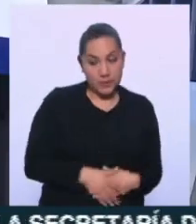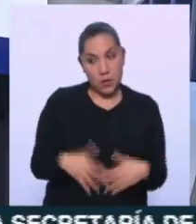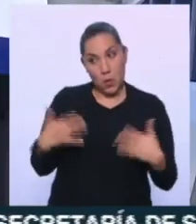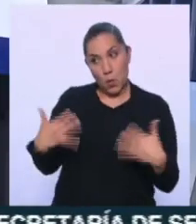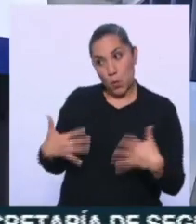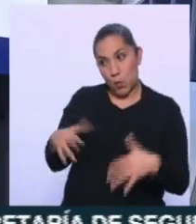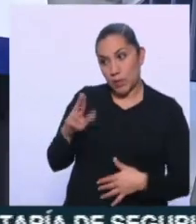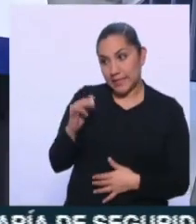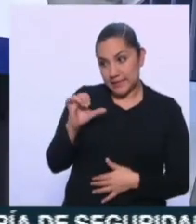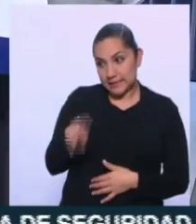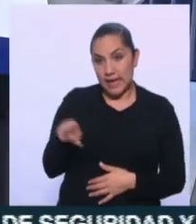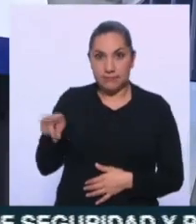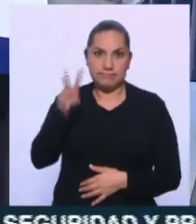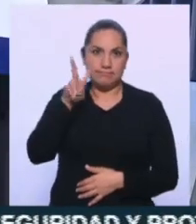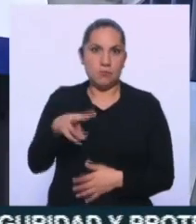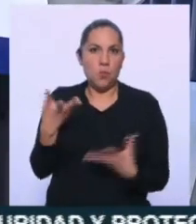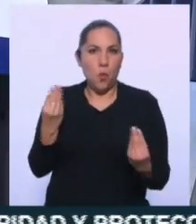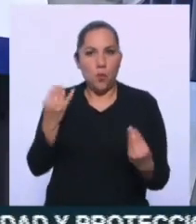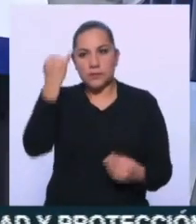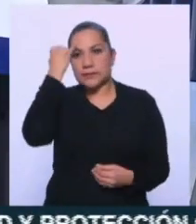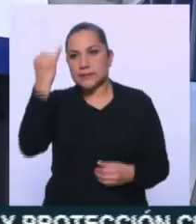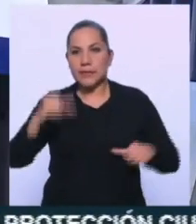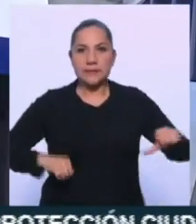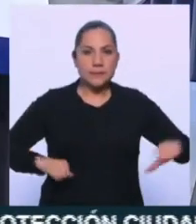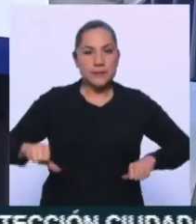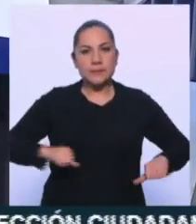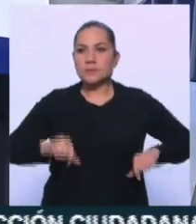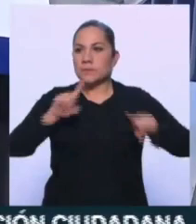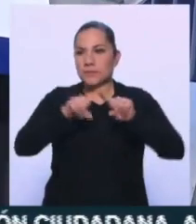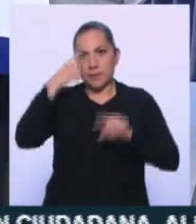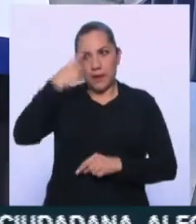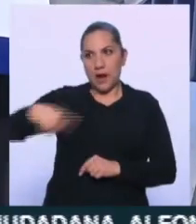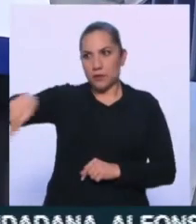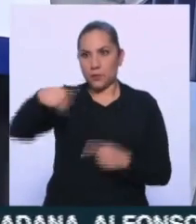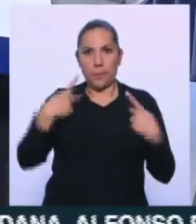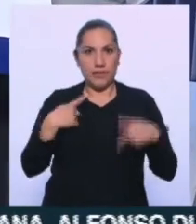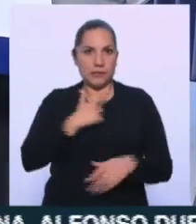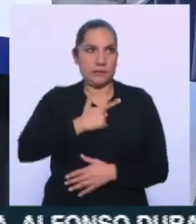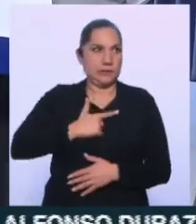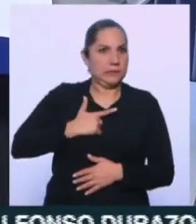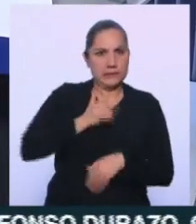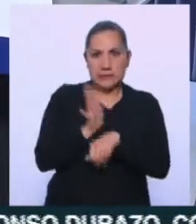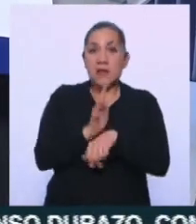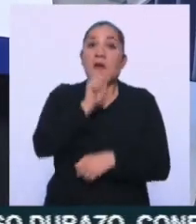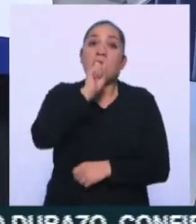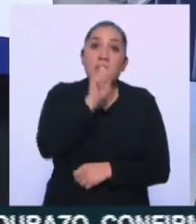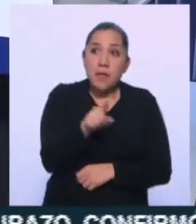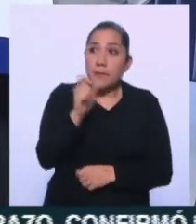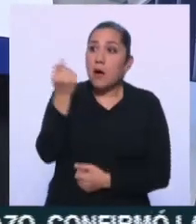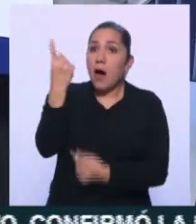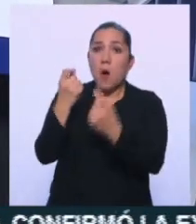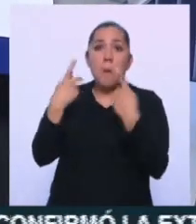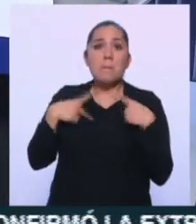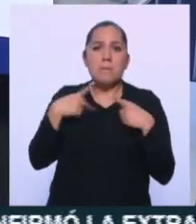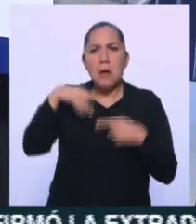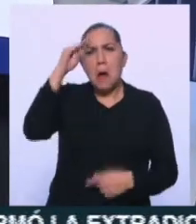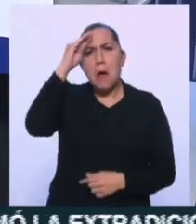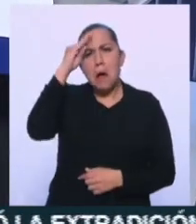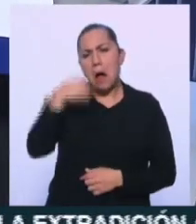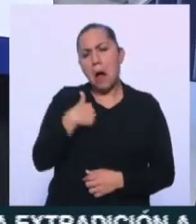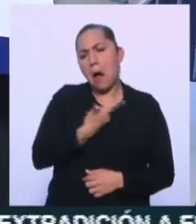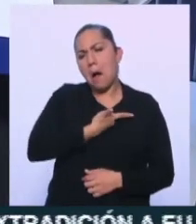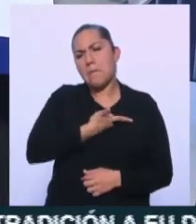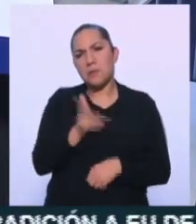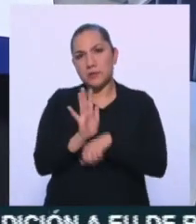para los cinéfilos, pero muy importante para los que aún no lo son, porque no se han dado cuenta que les encanta, porque no lo han visto. También hay actividades. Por